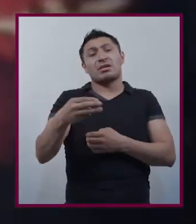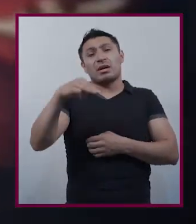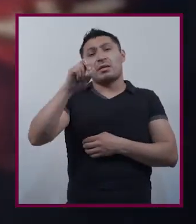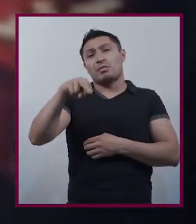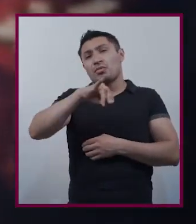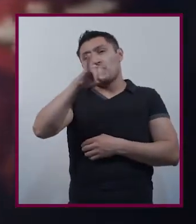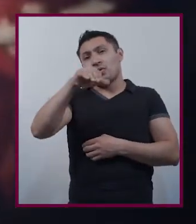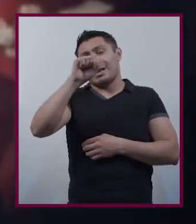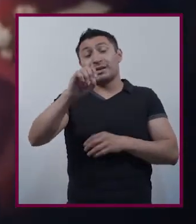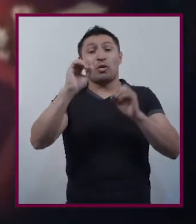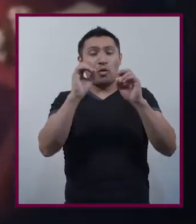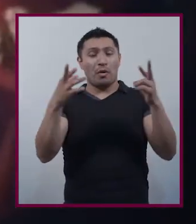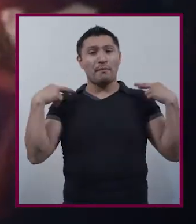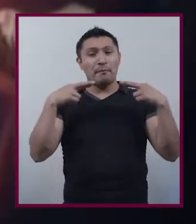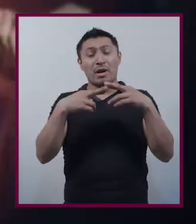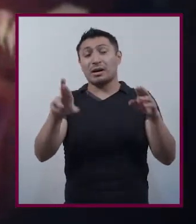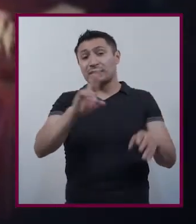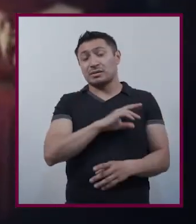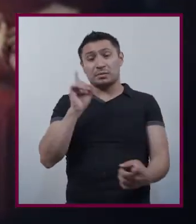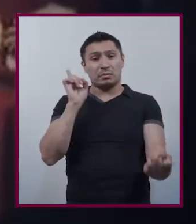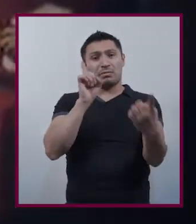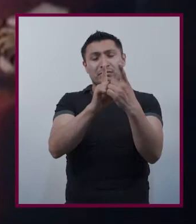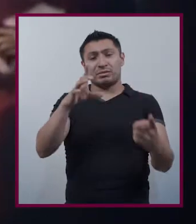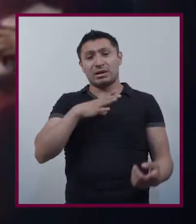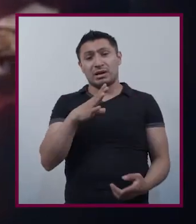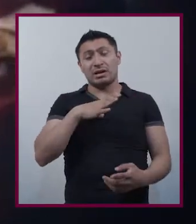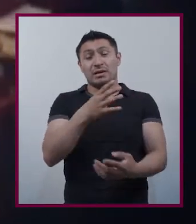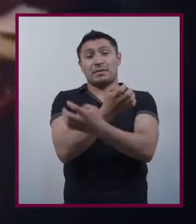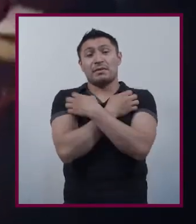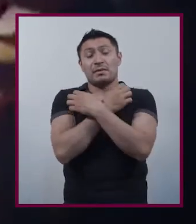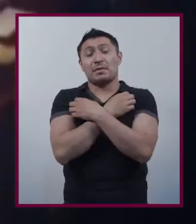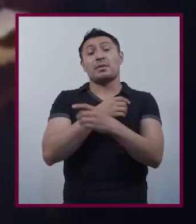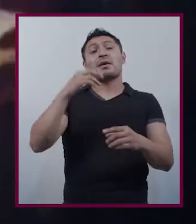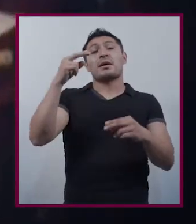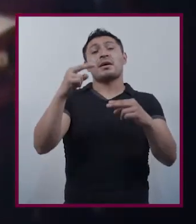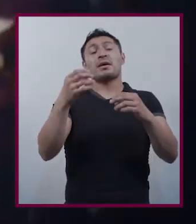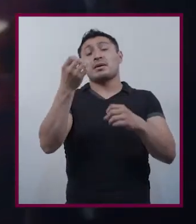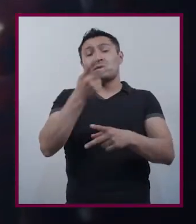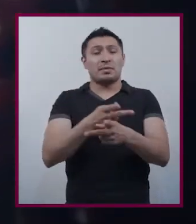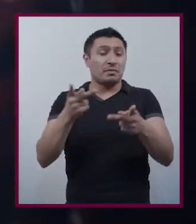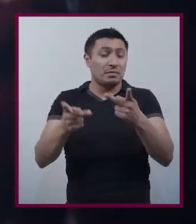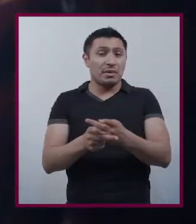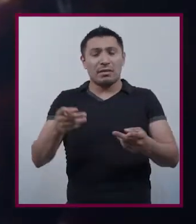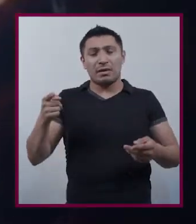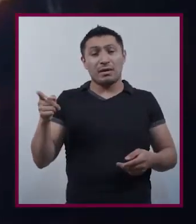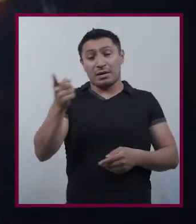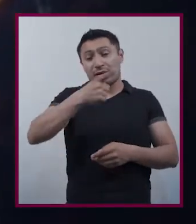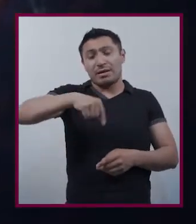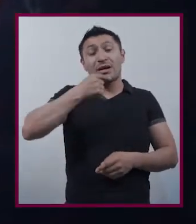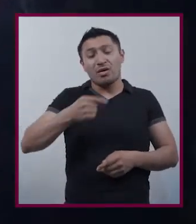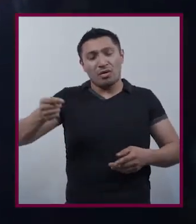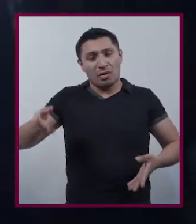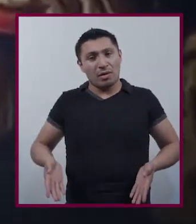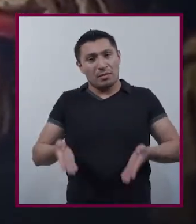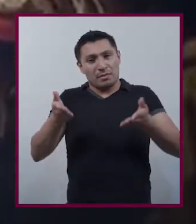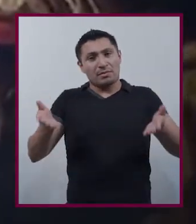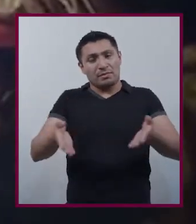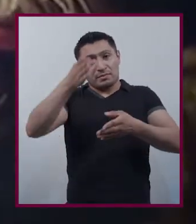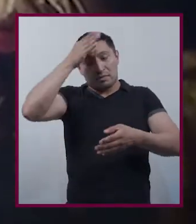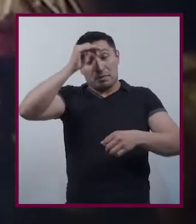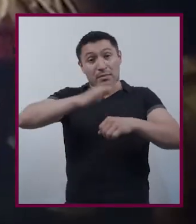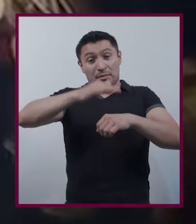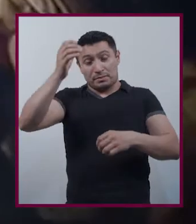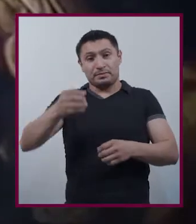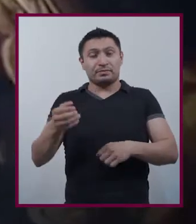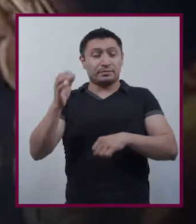algún maestro particular, recibían una educación media, en la cual reforzaban aquello que habían aprendido en la escuela de